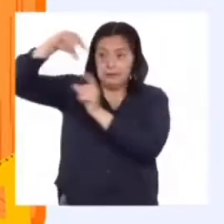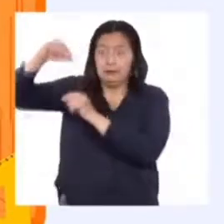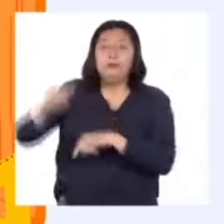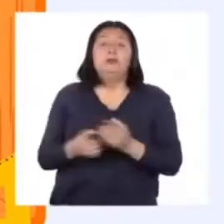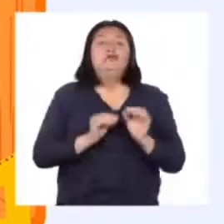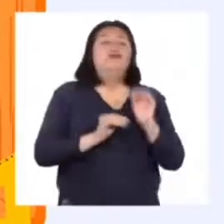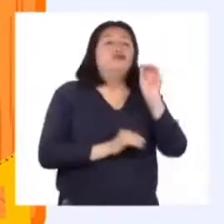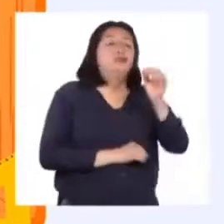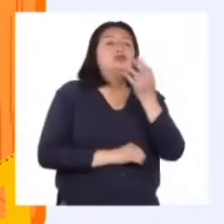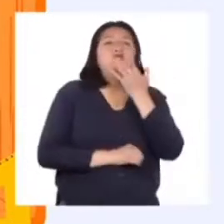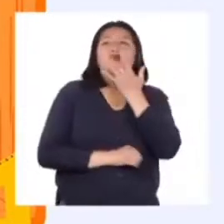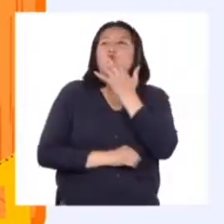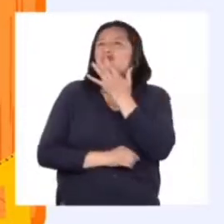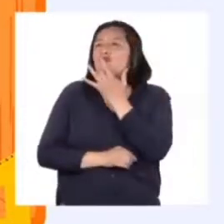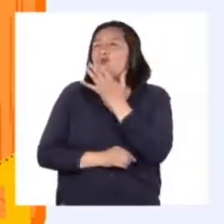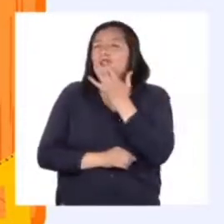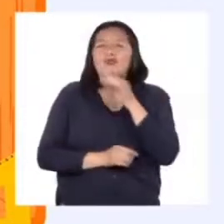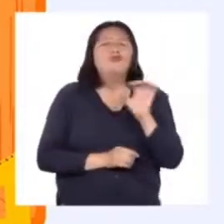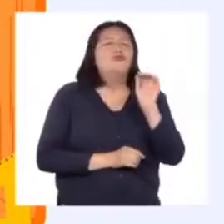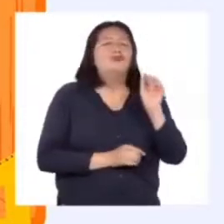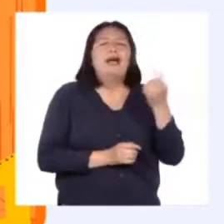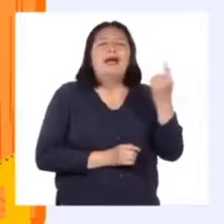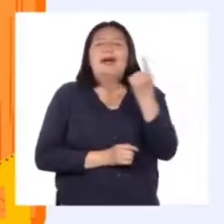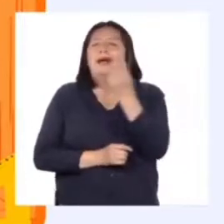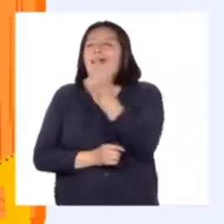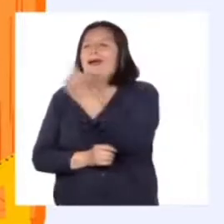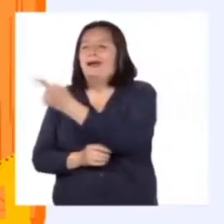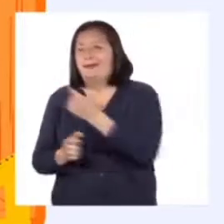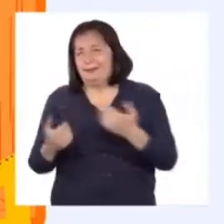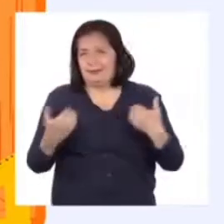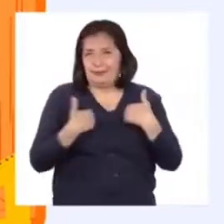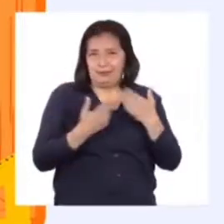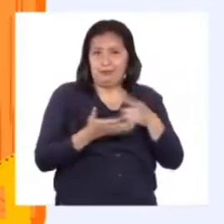las colorearon dando un determinado color a cada tipo de